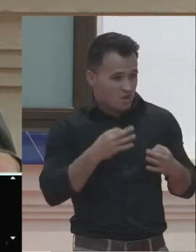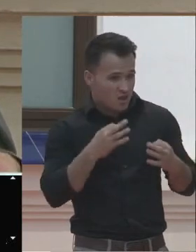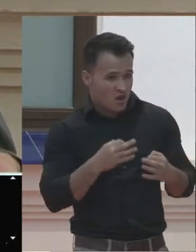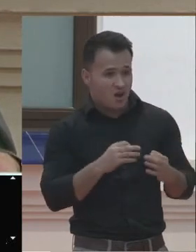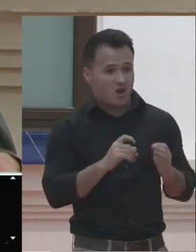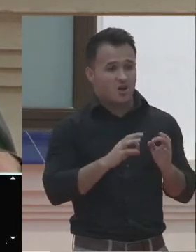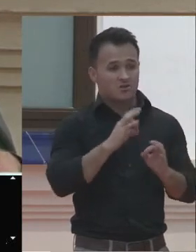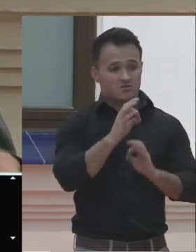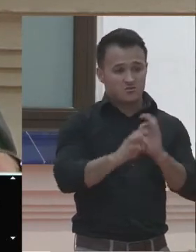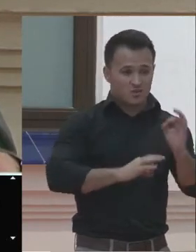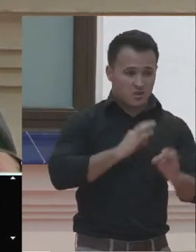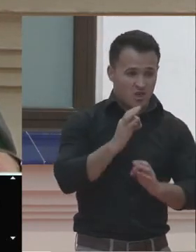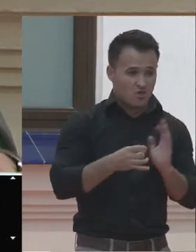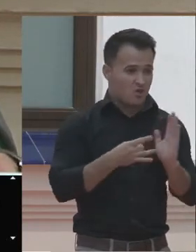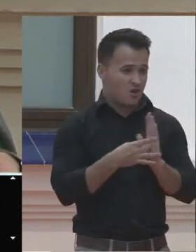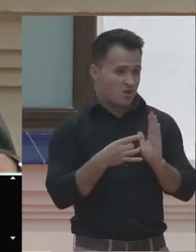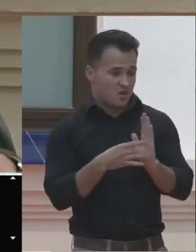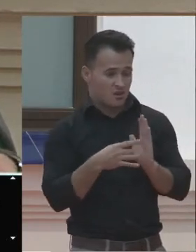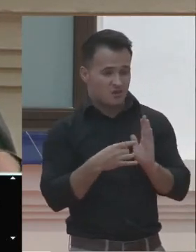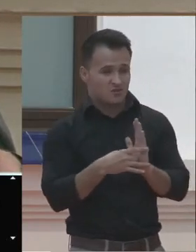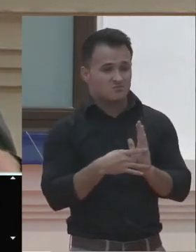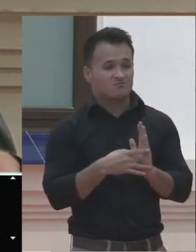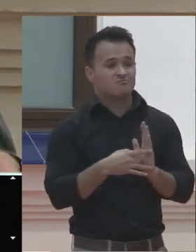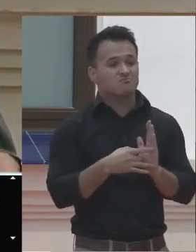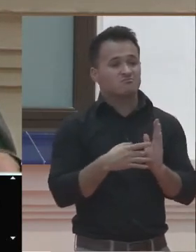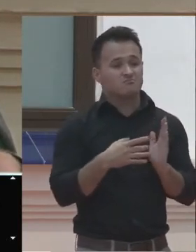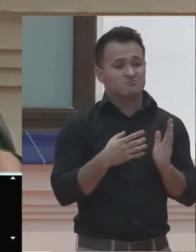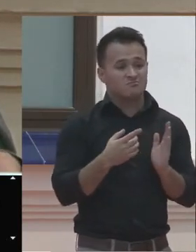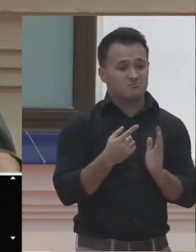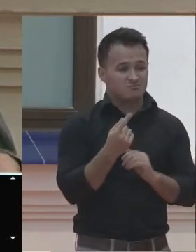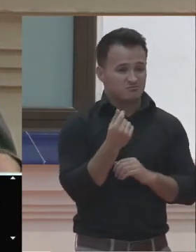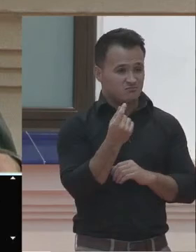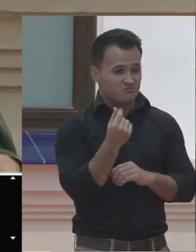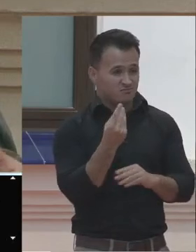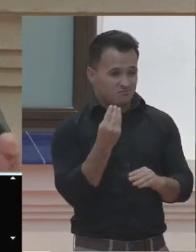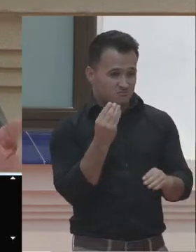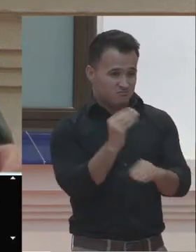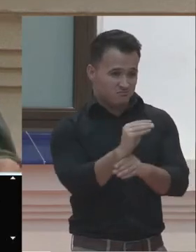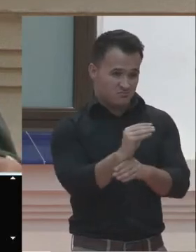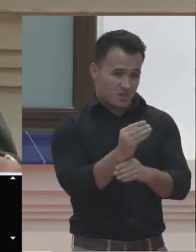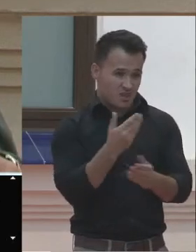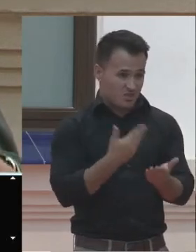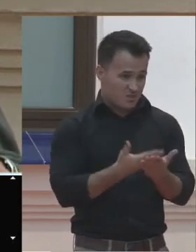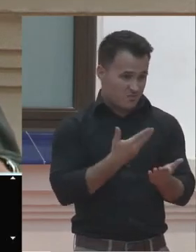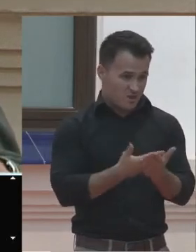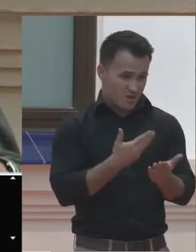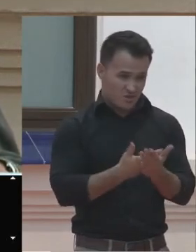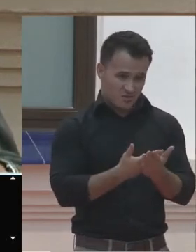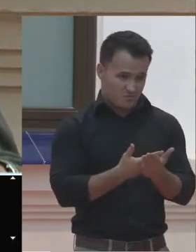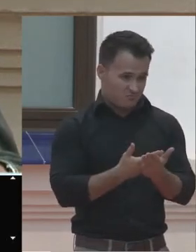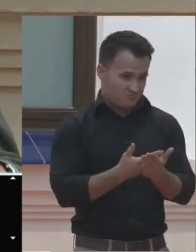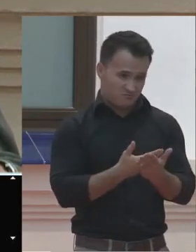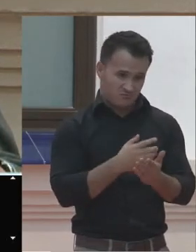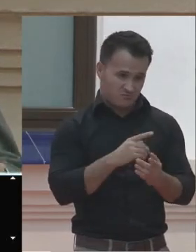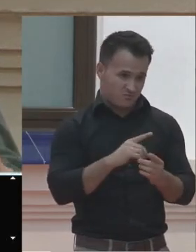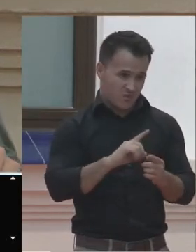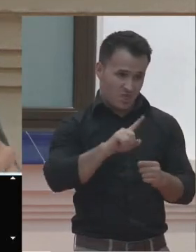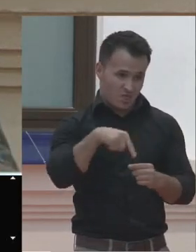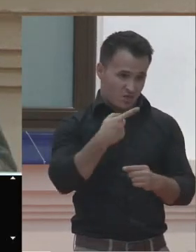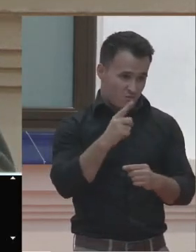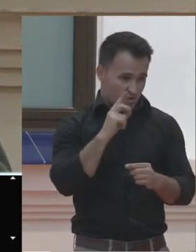calidad, pues lo que se invierta en certificaciones pues redunda luego en beneficio para la